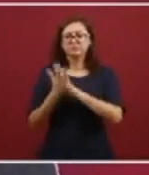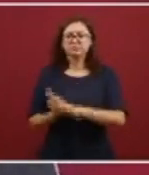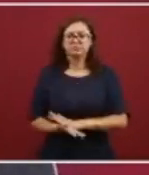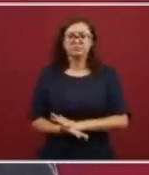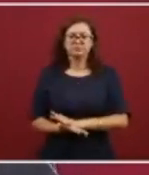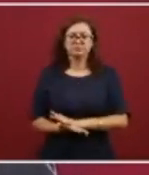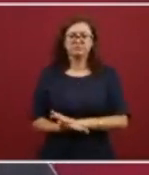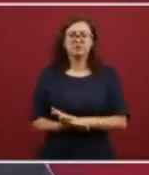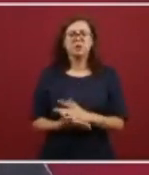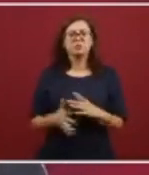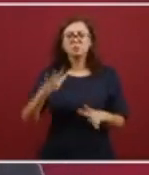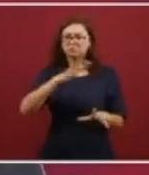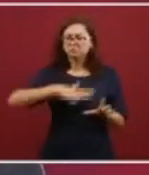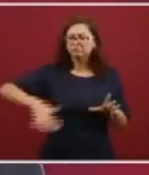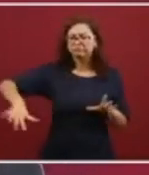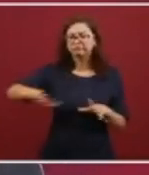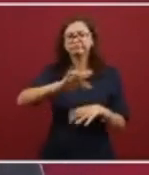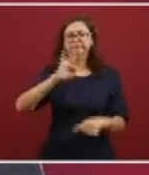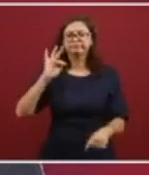para bien,